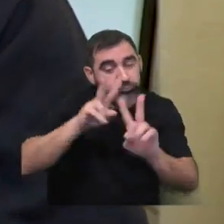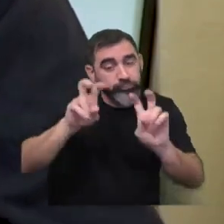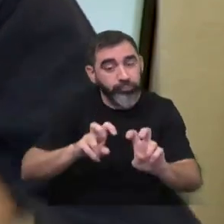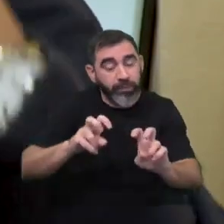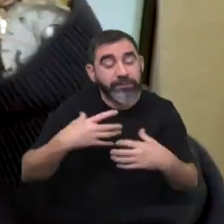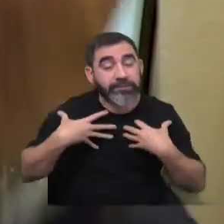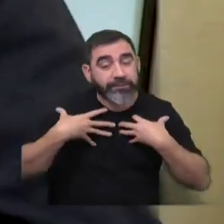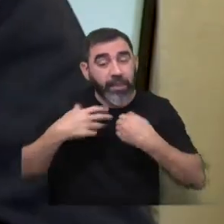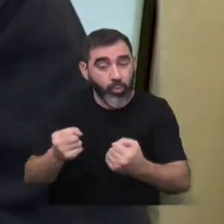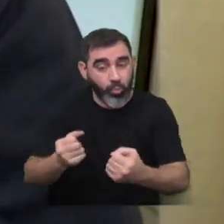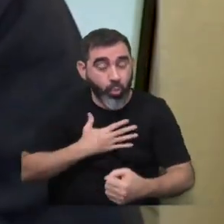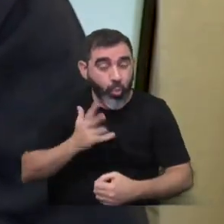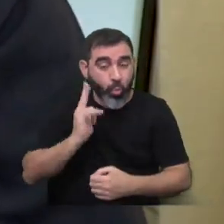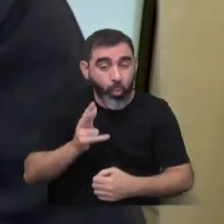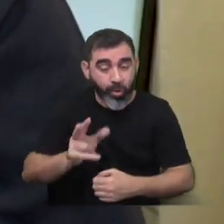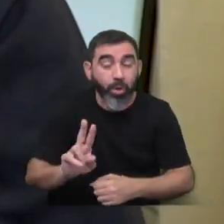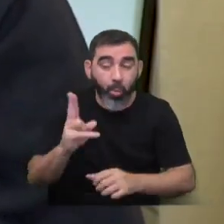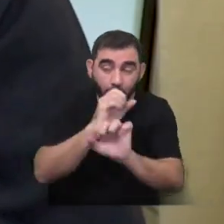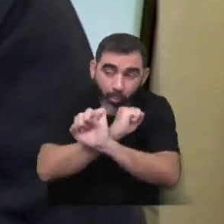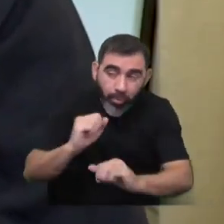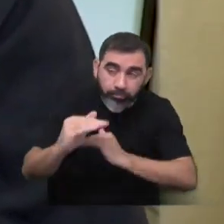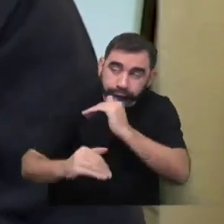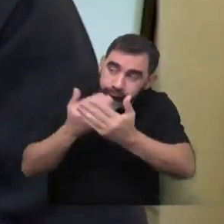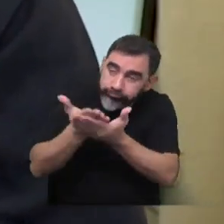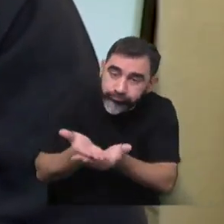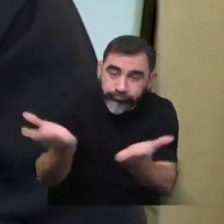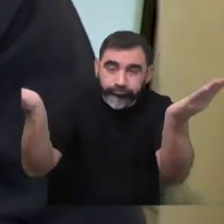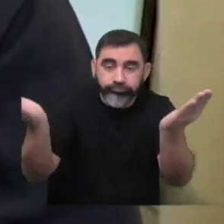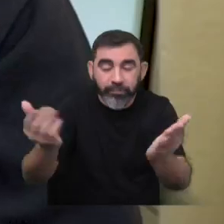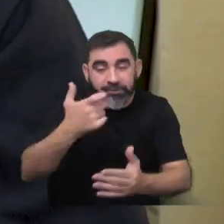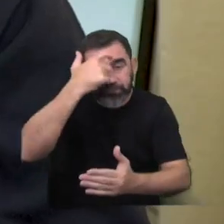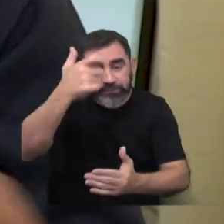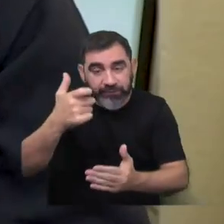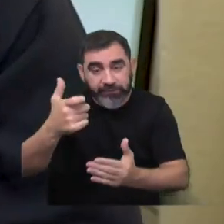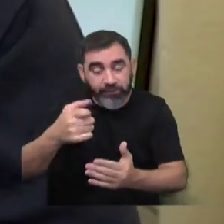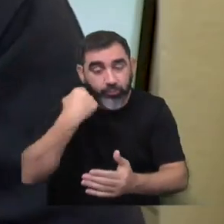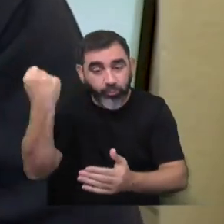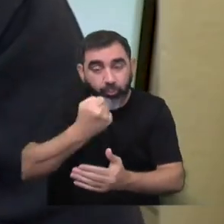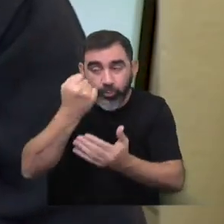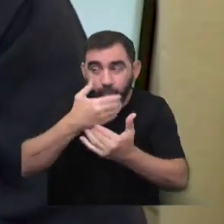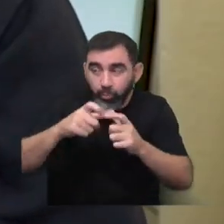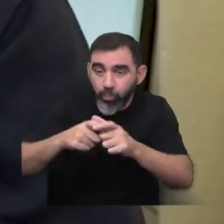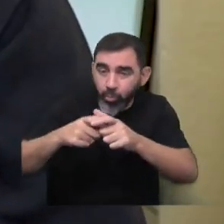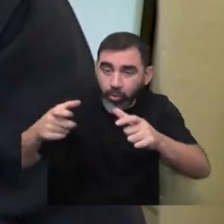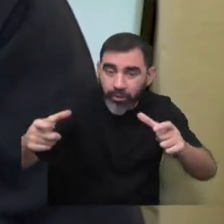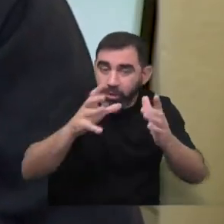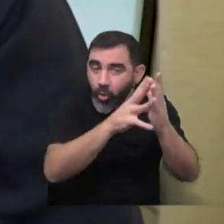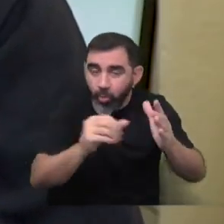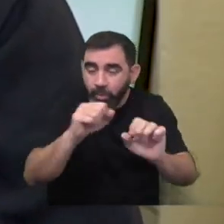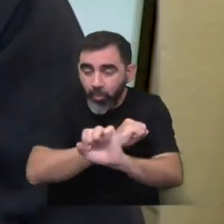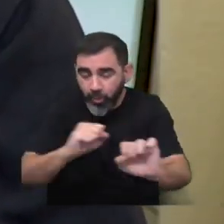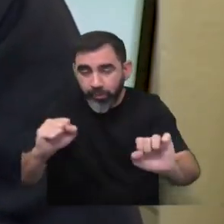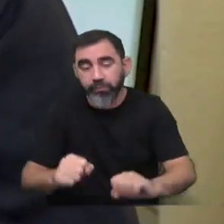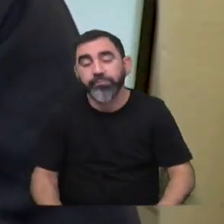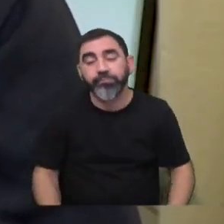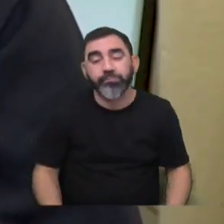la salud y que Uruguay pueda entonces mostrar ciencia atrás de eso, también puede multiplicar estos productos como